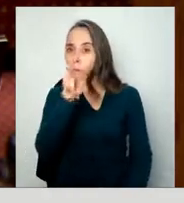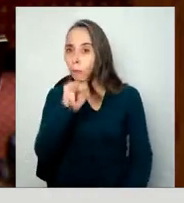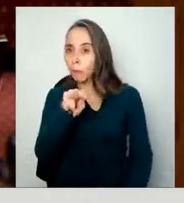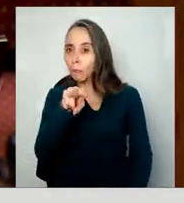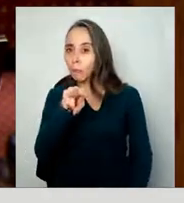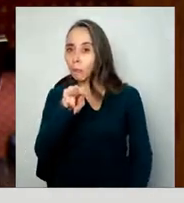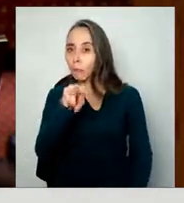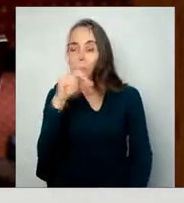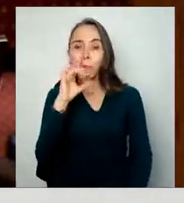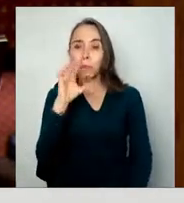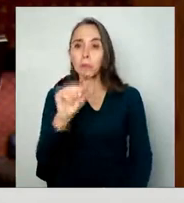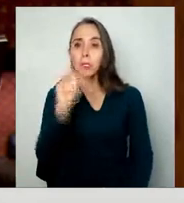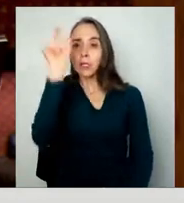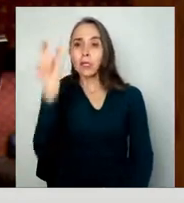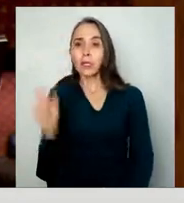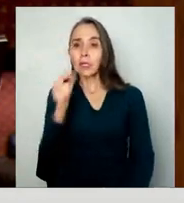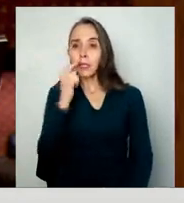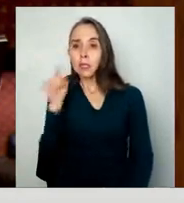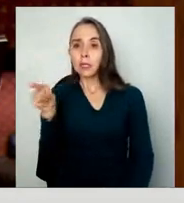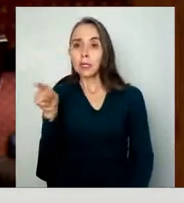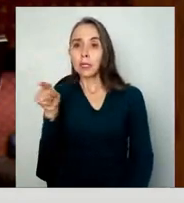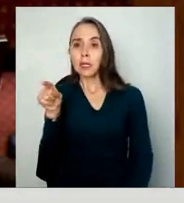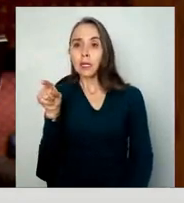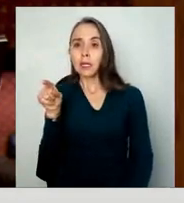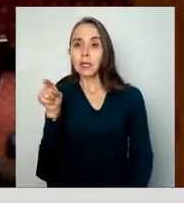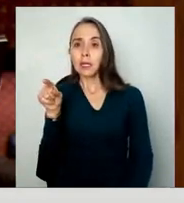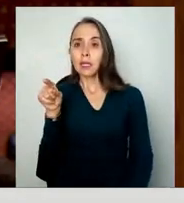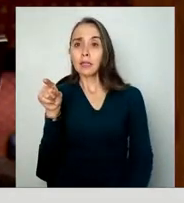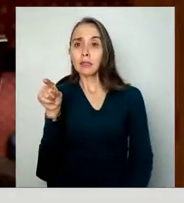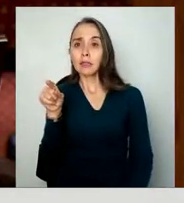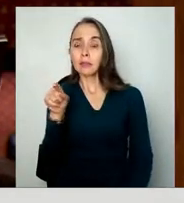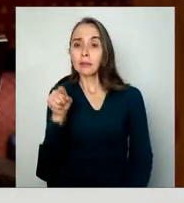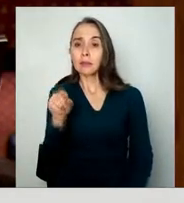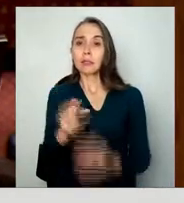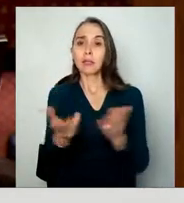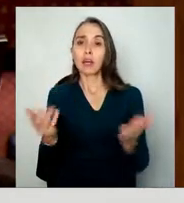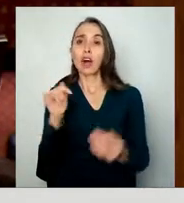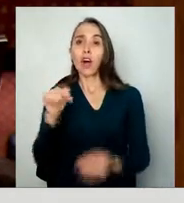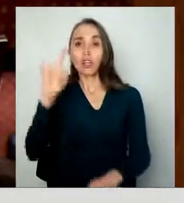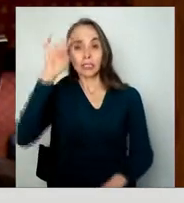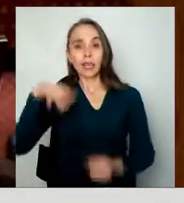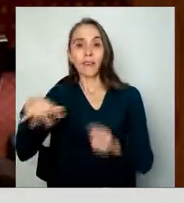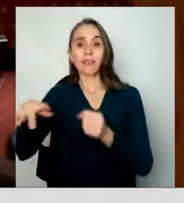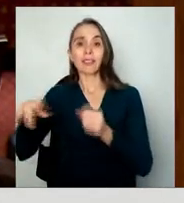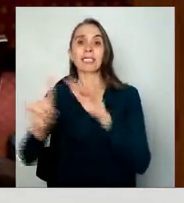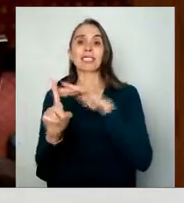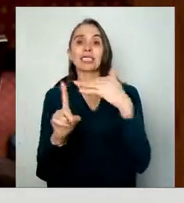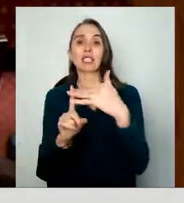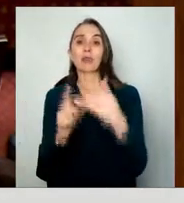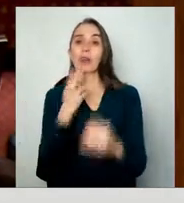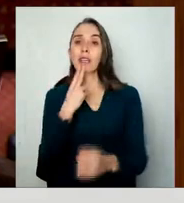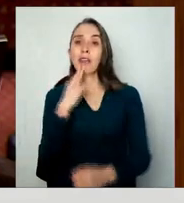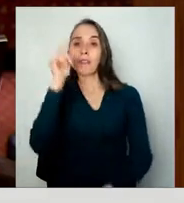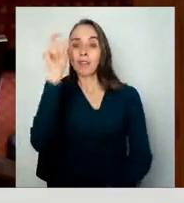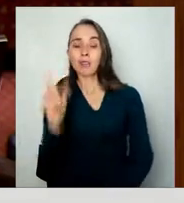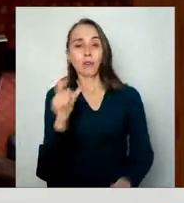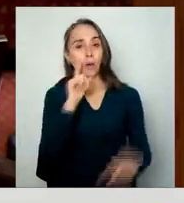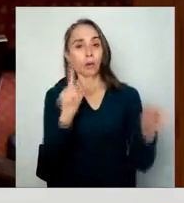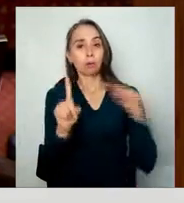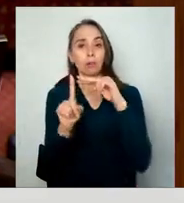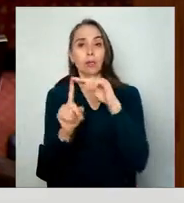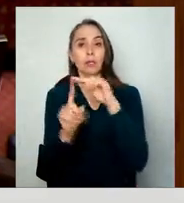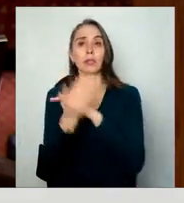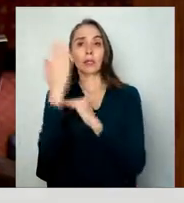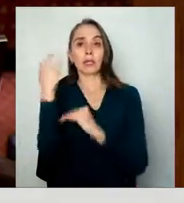él parte la bueno hoy día sabemos la situación que se estaba viviendo y llama la atención que ella estaba en la parte